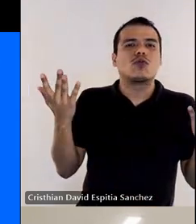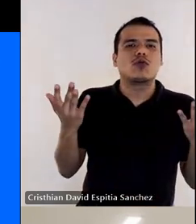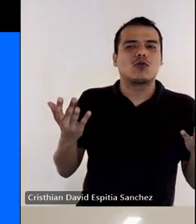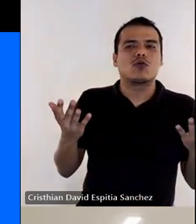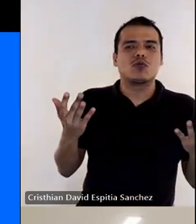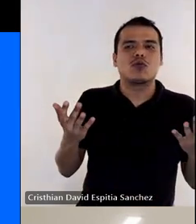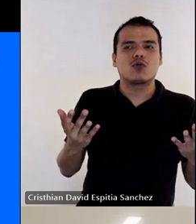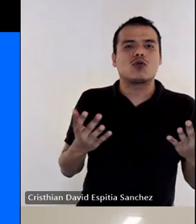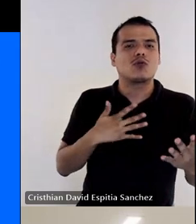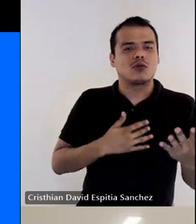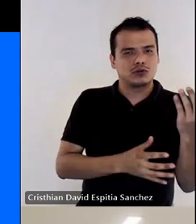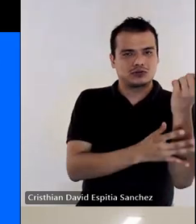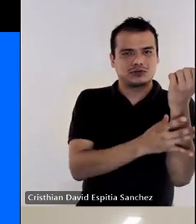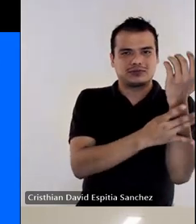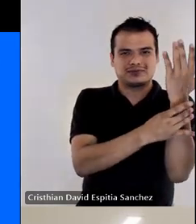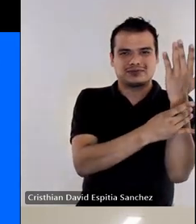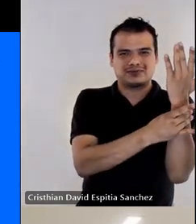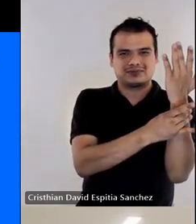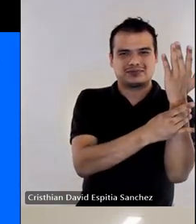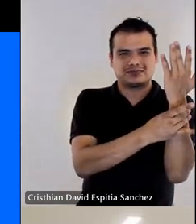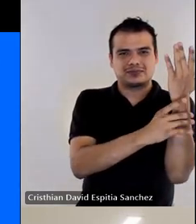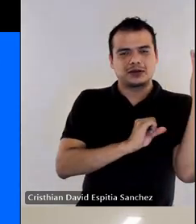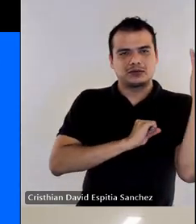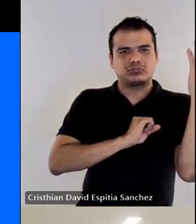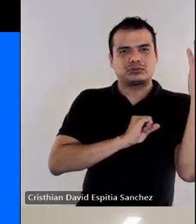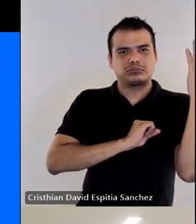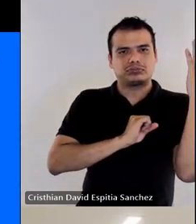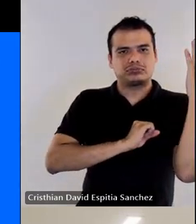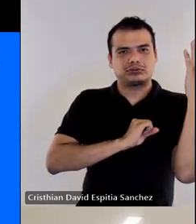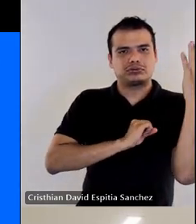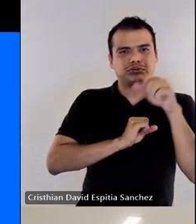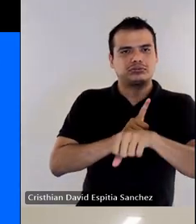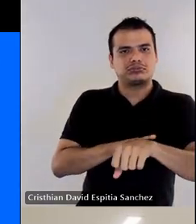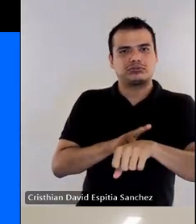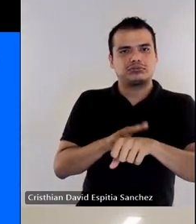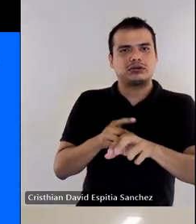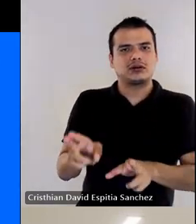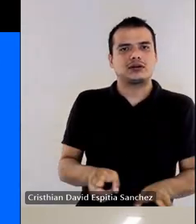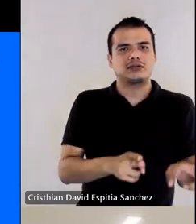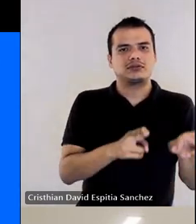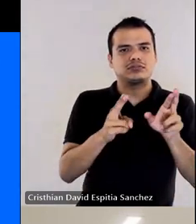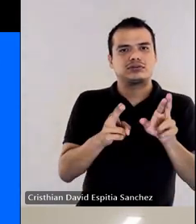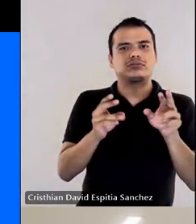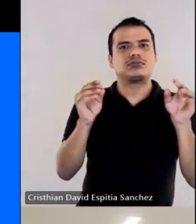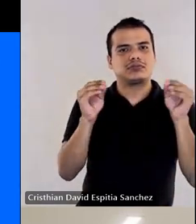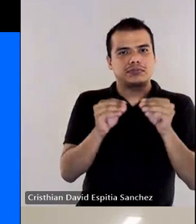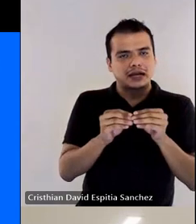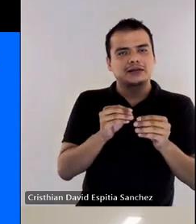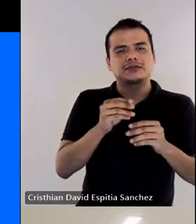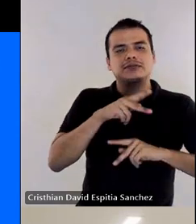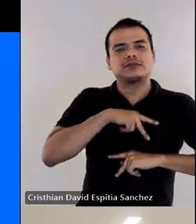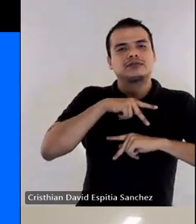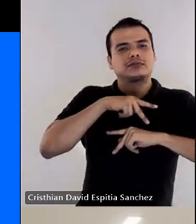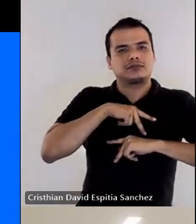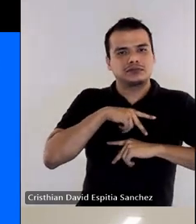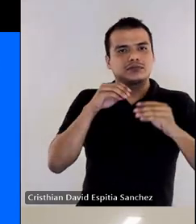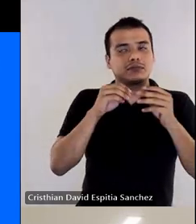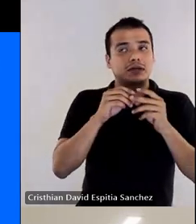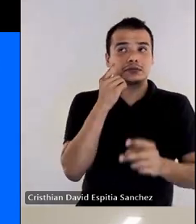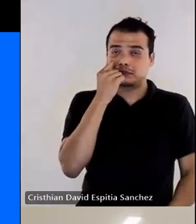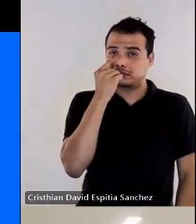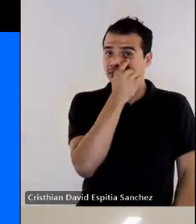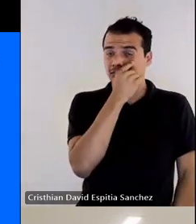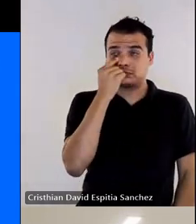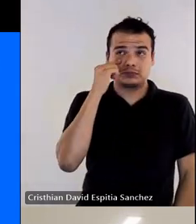de la frecuencia cardíaca constantemente, valorar su déficit neurológico mediante la revisión de pupilas,